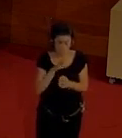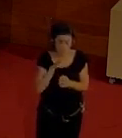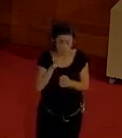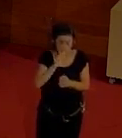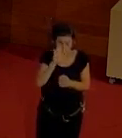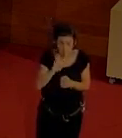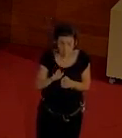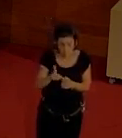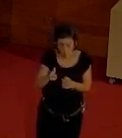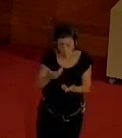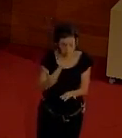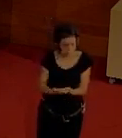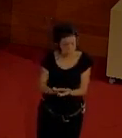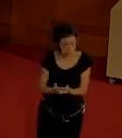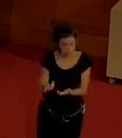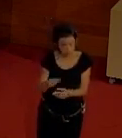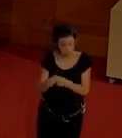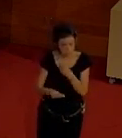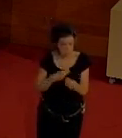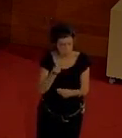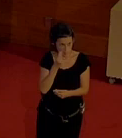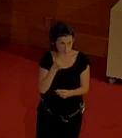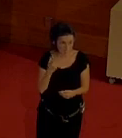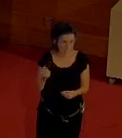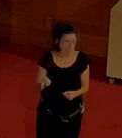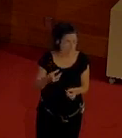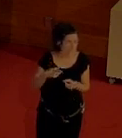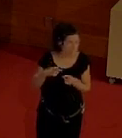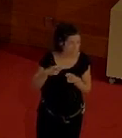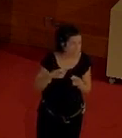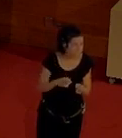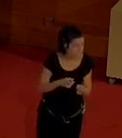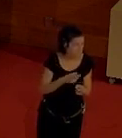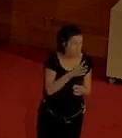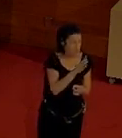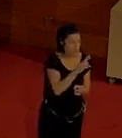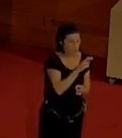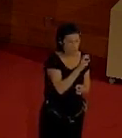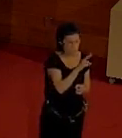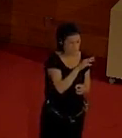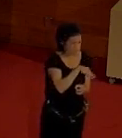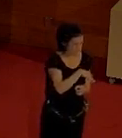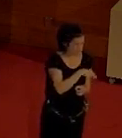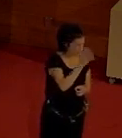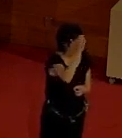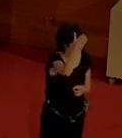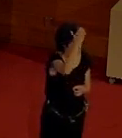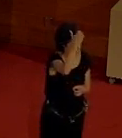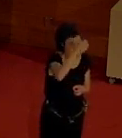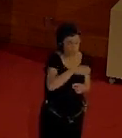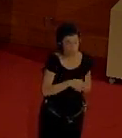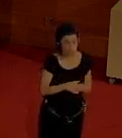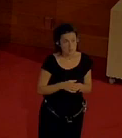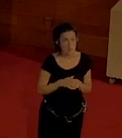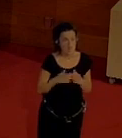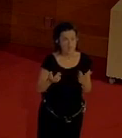lo está demostrando entonces a ella no le interesa entrar en una guerra como la que empezó Trump de Bueno pues te quito no te dejo vender